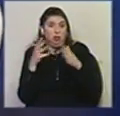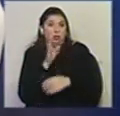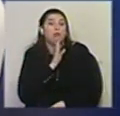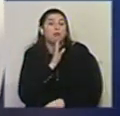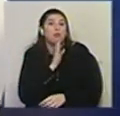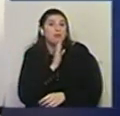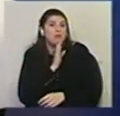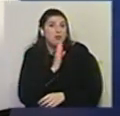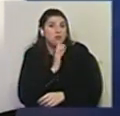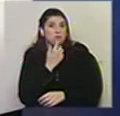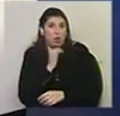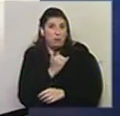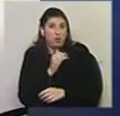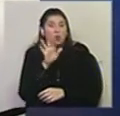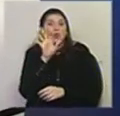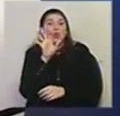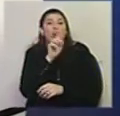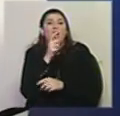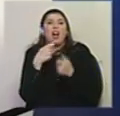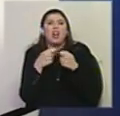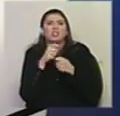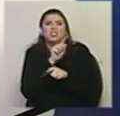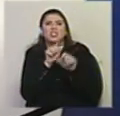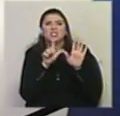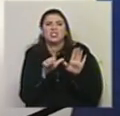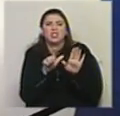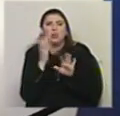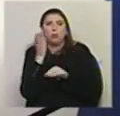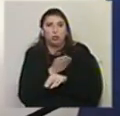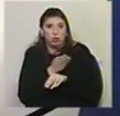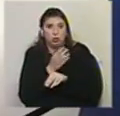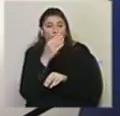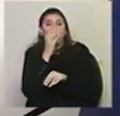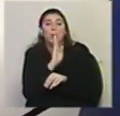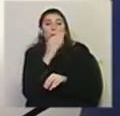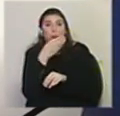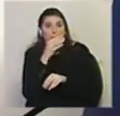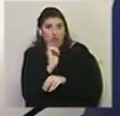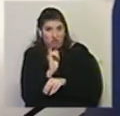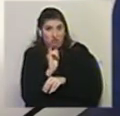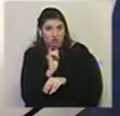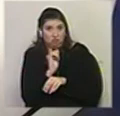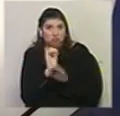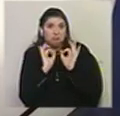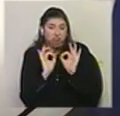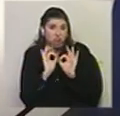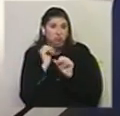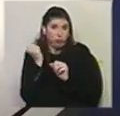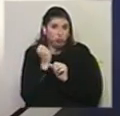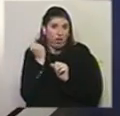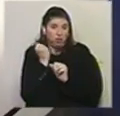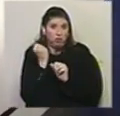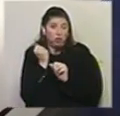afuera fuera de la cobertura y gasta el 17% de su Producto Bruto Interno, que es un producto, vaya, si es un Producto Interno importante. Sin embargo,